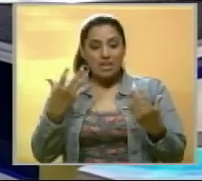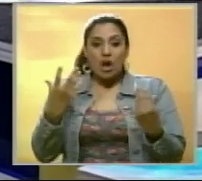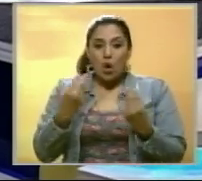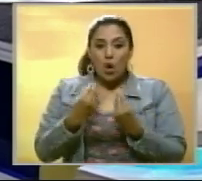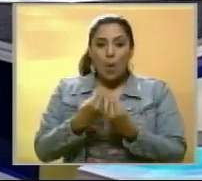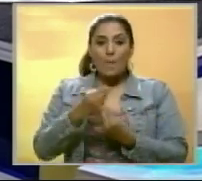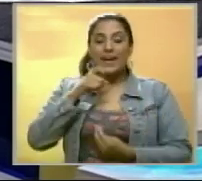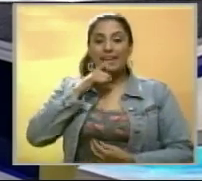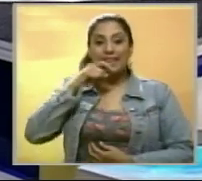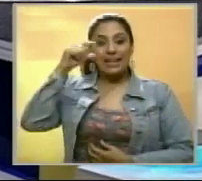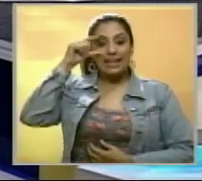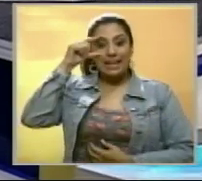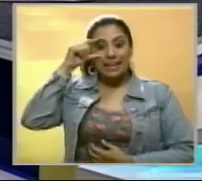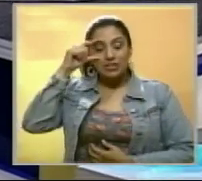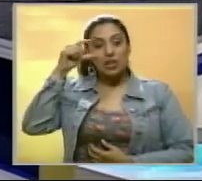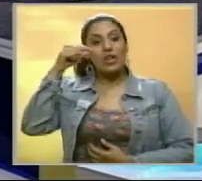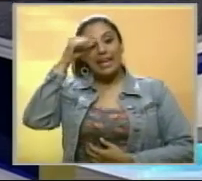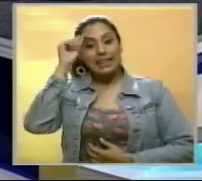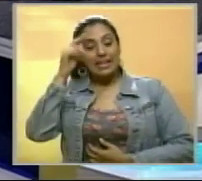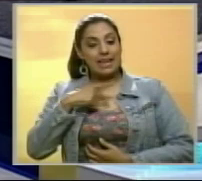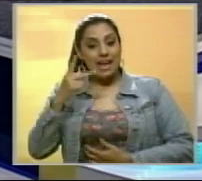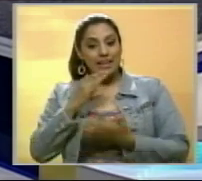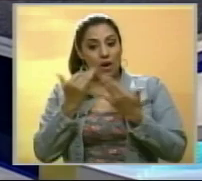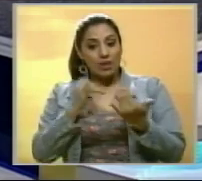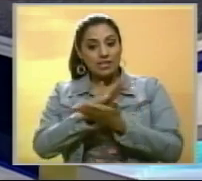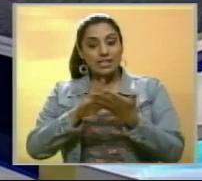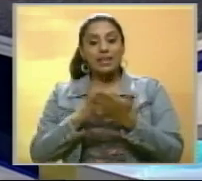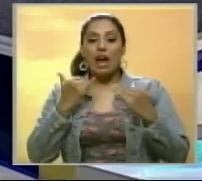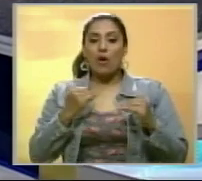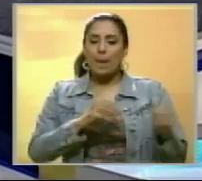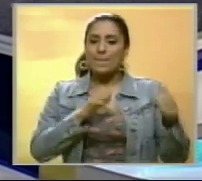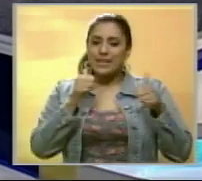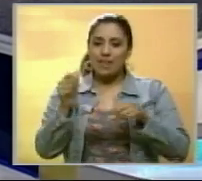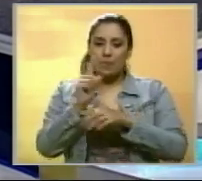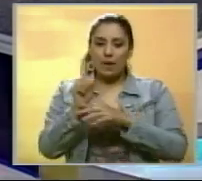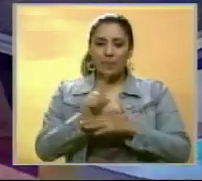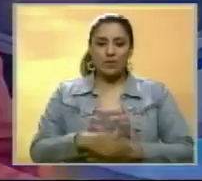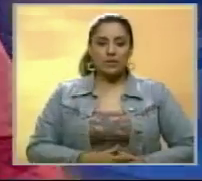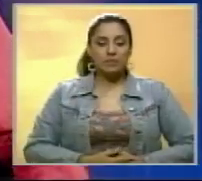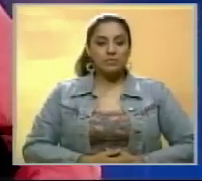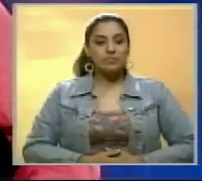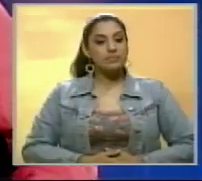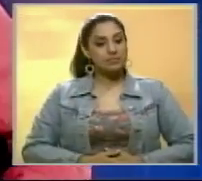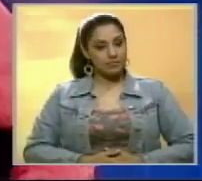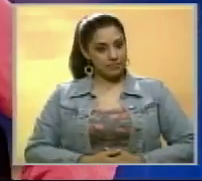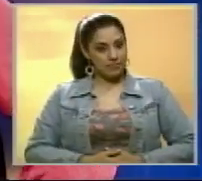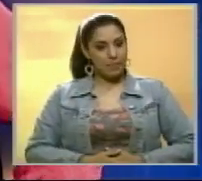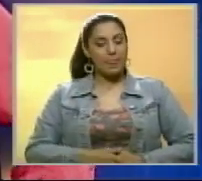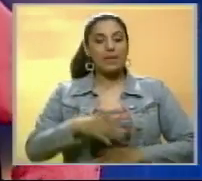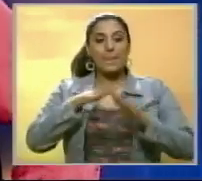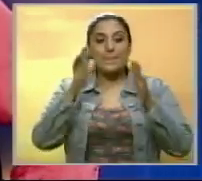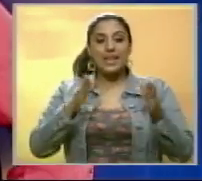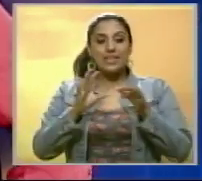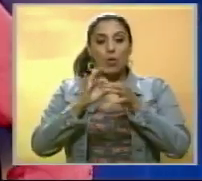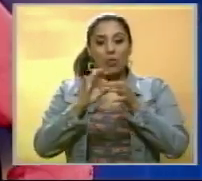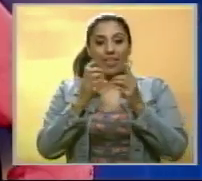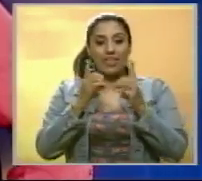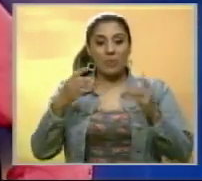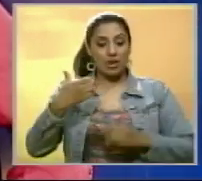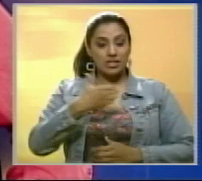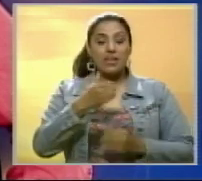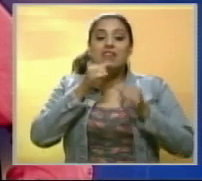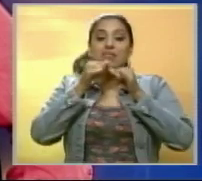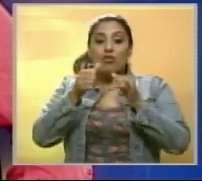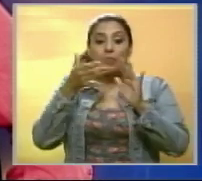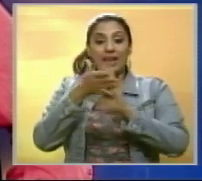hacemos Néstor Brito Landa y quien les habla, Endrina Yepes. Comenzamos de inmediato. La Mesa de la Unidad Democrática informó